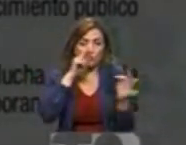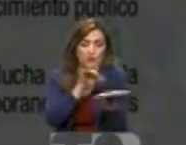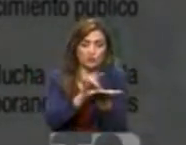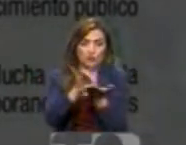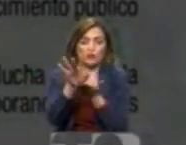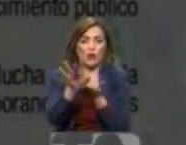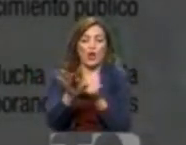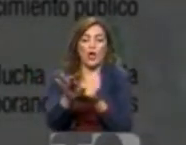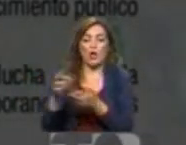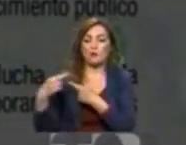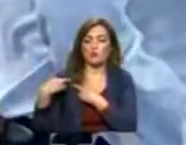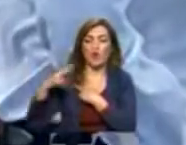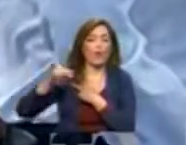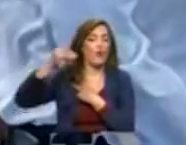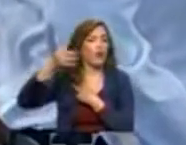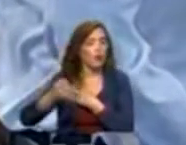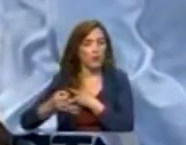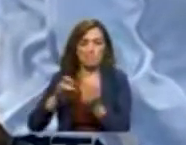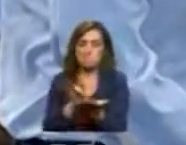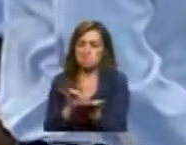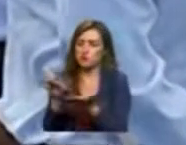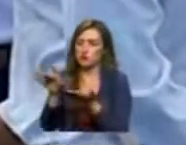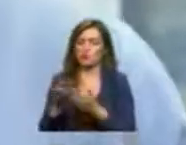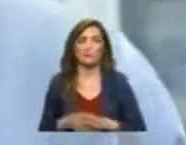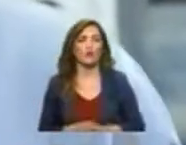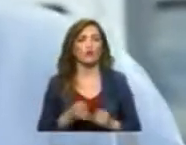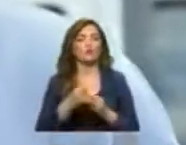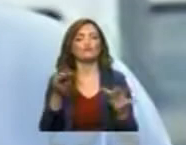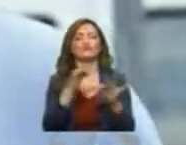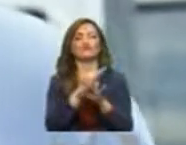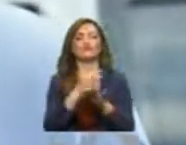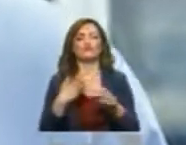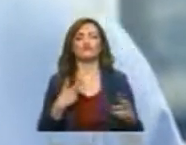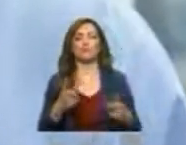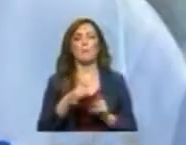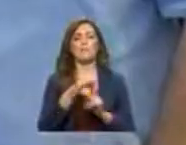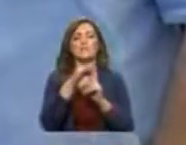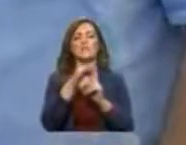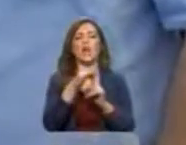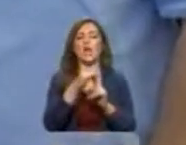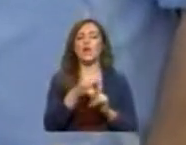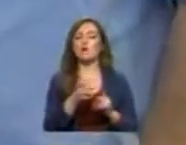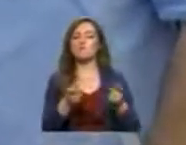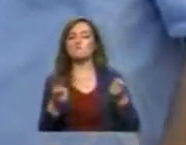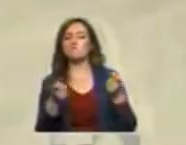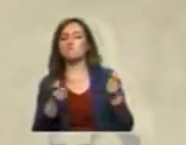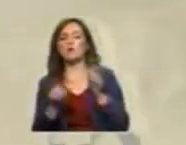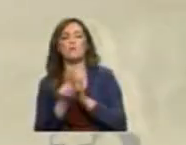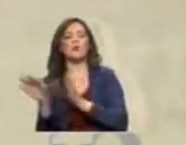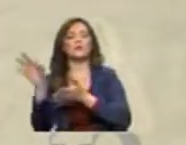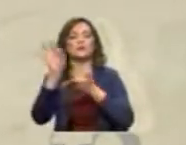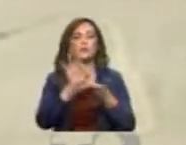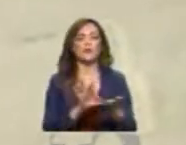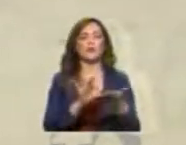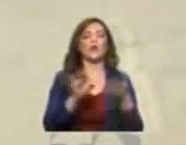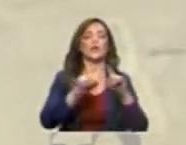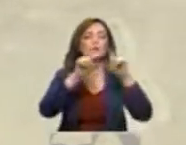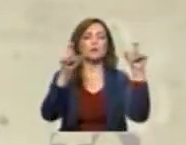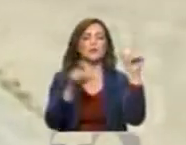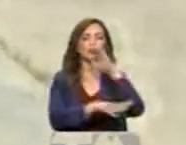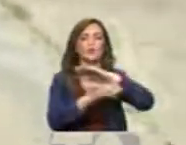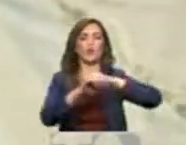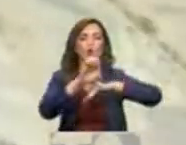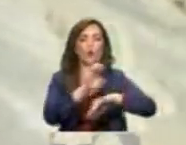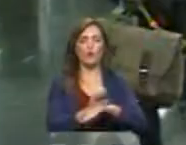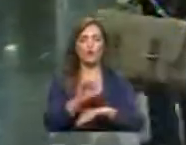de responsabilidades. Una de sus últimas funciones fue la de apoderado especial de Petroecuador en el proceso de liquidación de la refinería